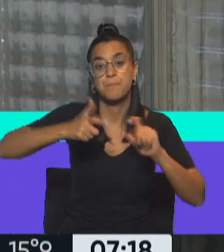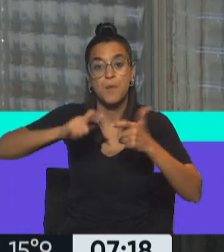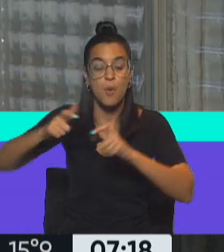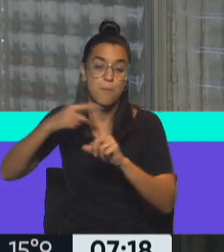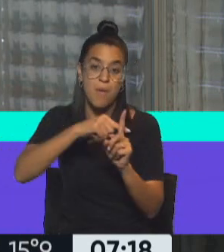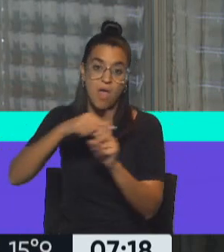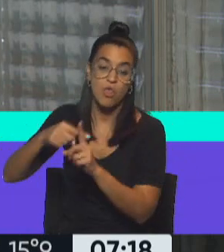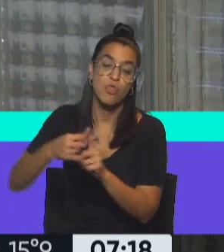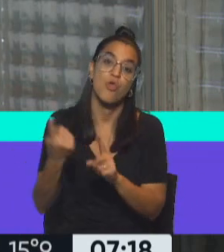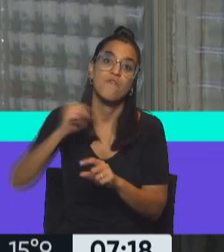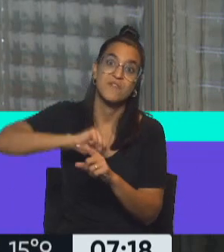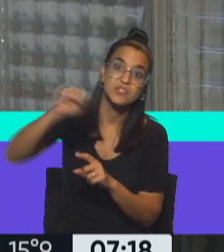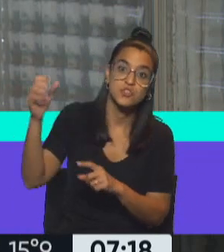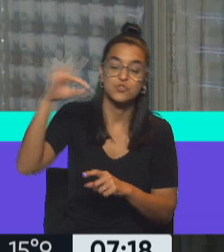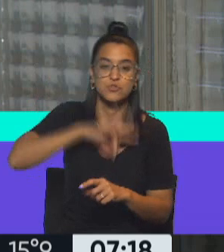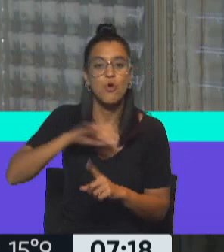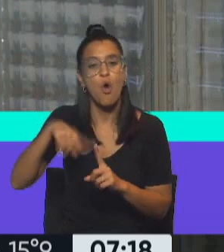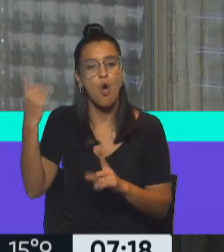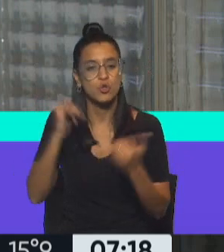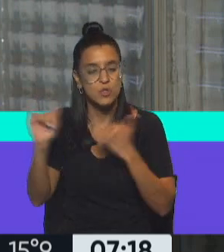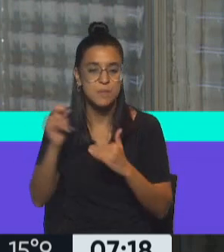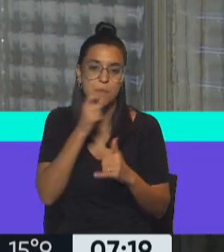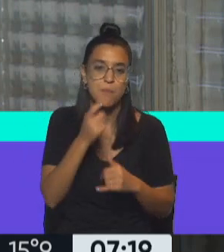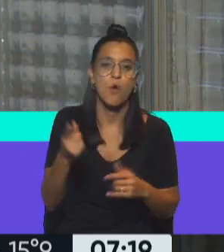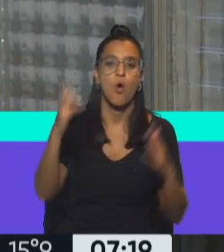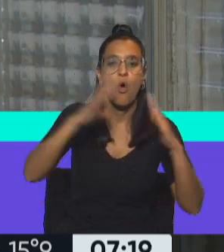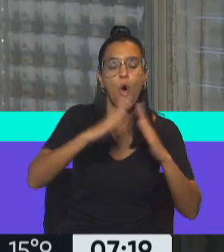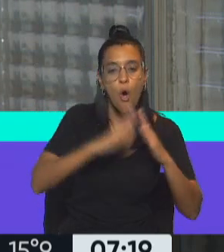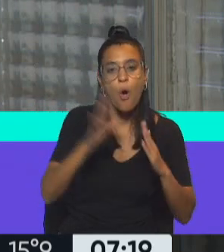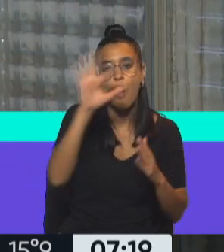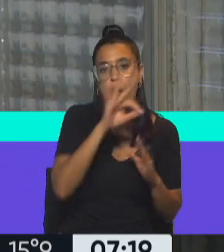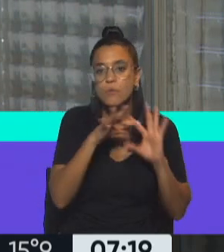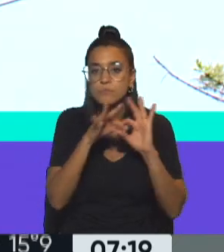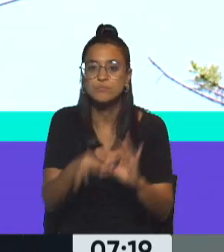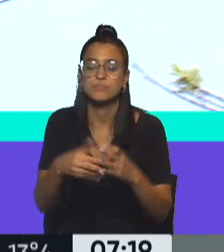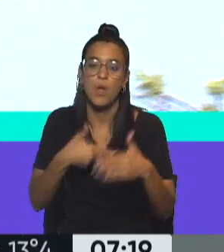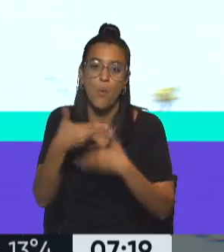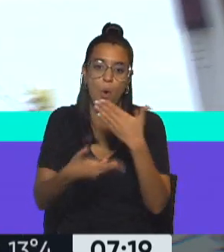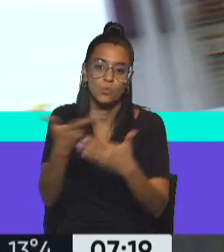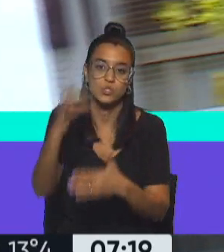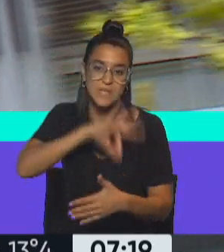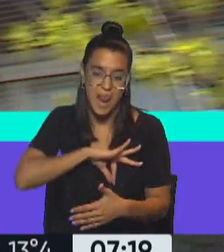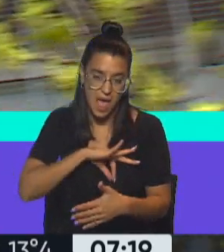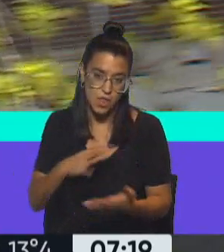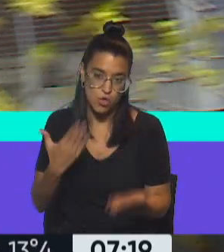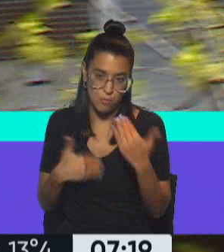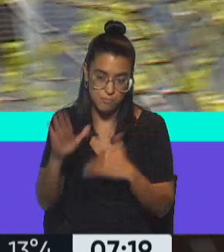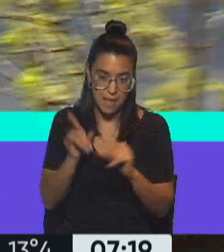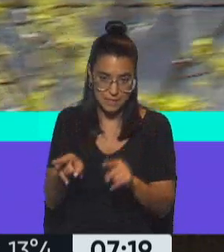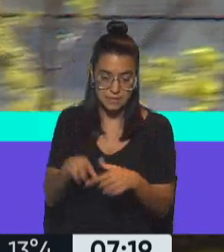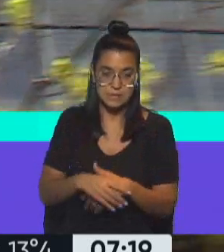y salarios, quizás pensar otros índices como el índice hogar o índices más vinculados a la evolución de los salarios, ¿sí?,